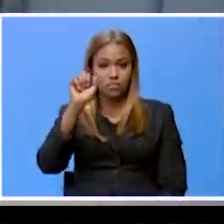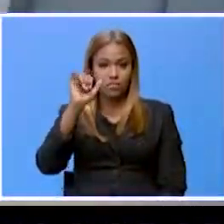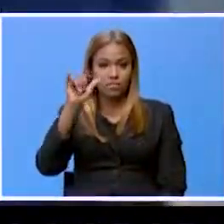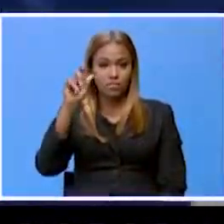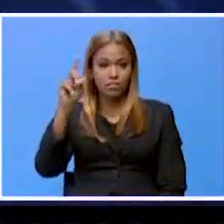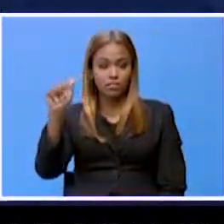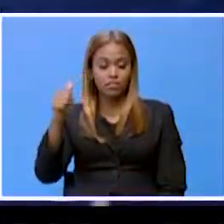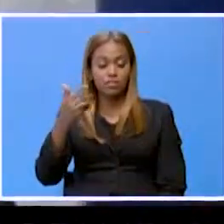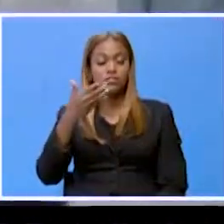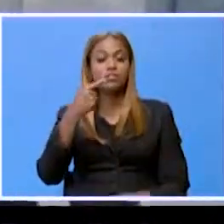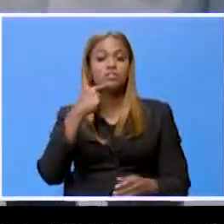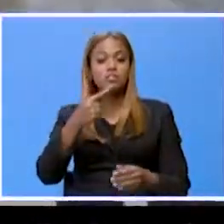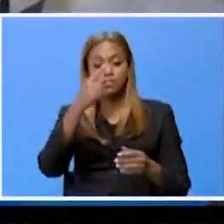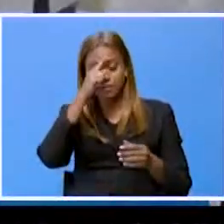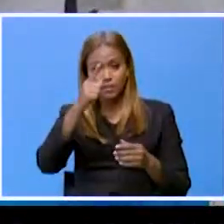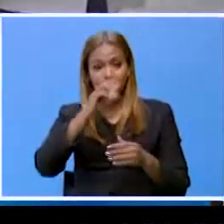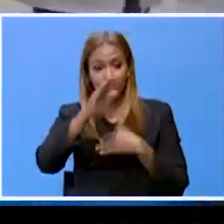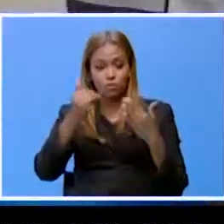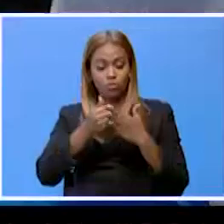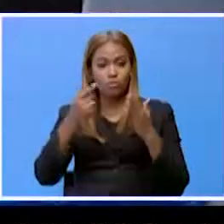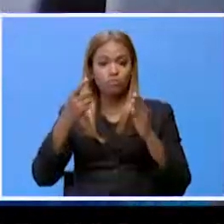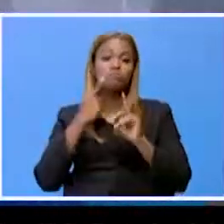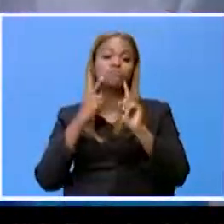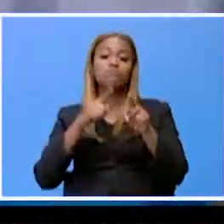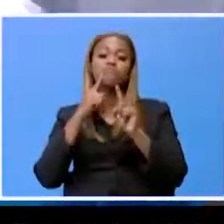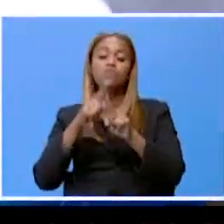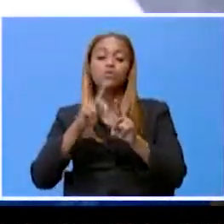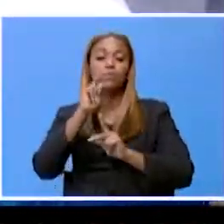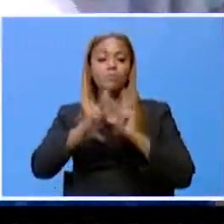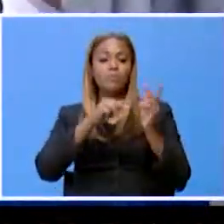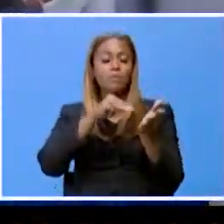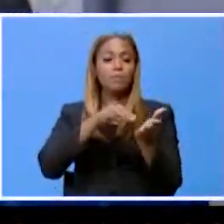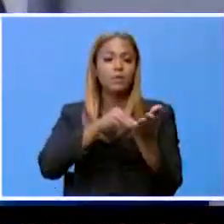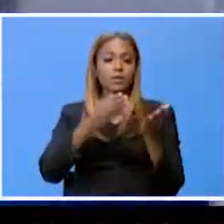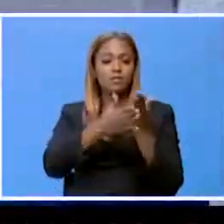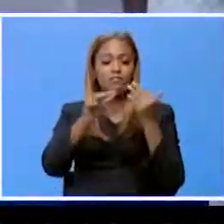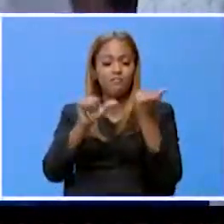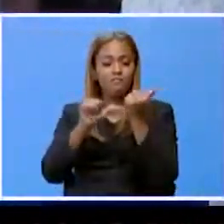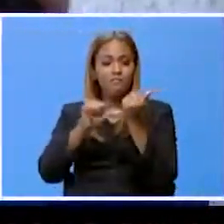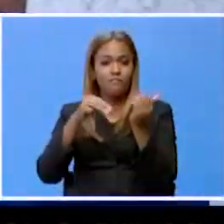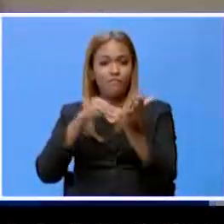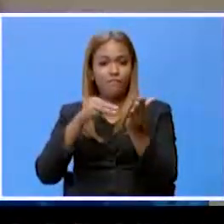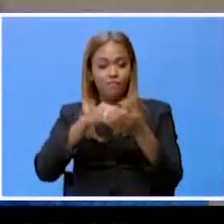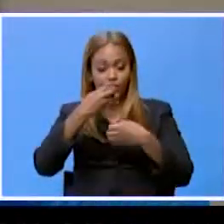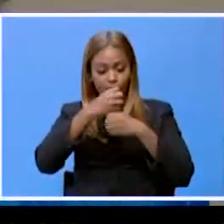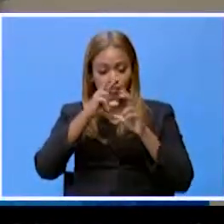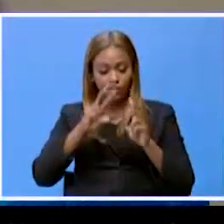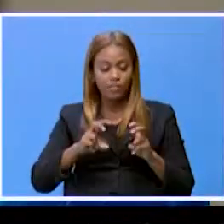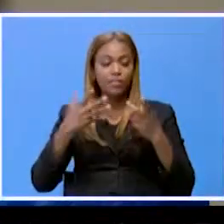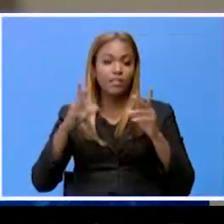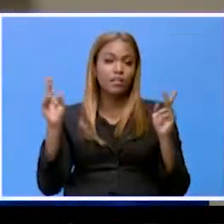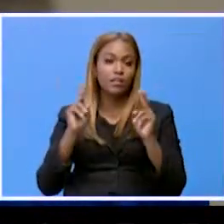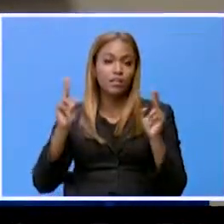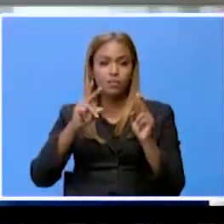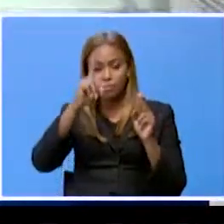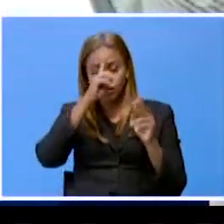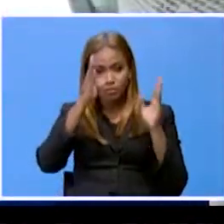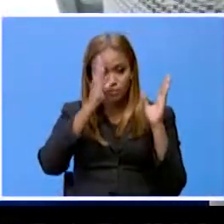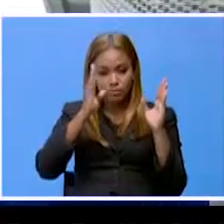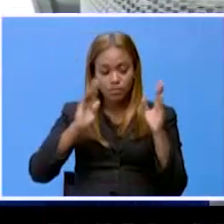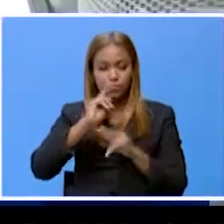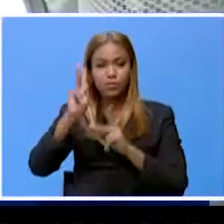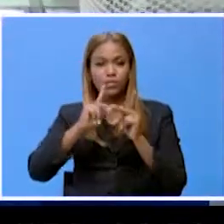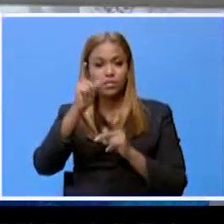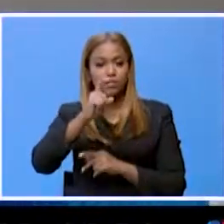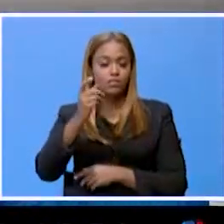salud, dijo que se han tomado todas las medidas y el personal médico de enfermería bioanalista están listos para asistir a las personas que